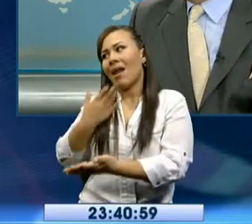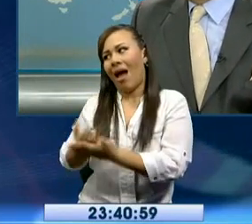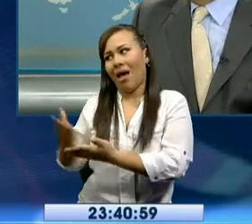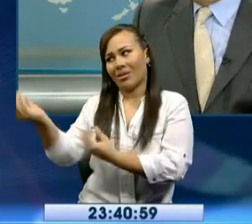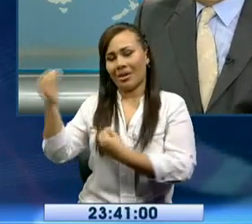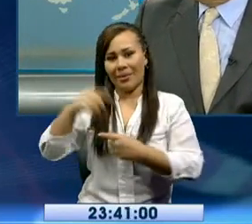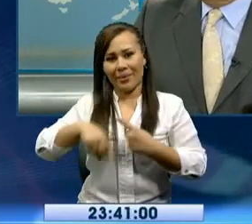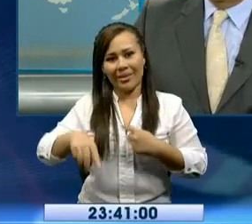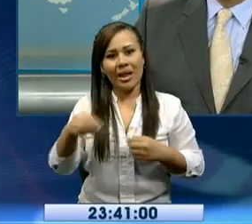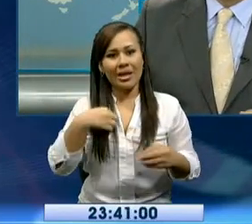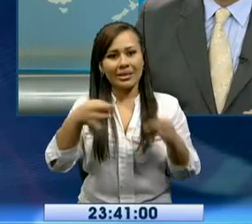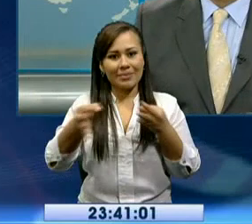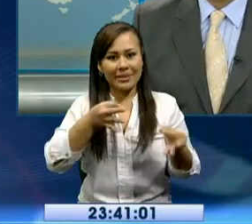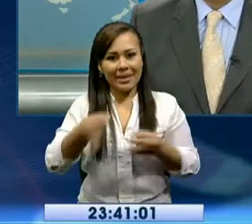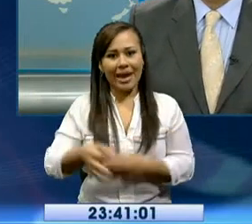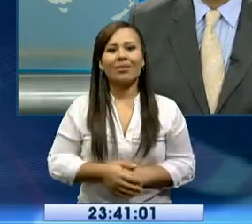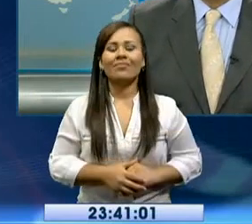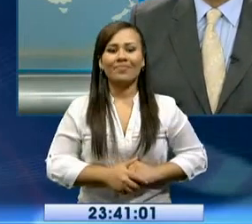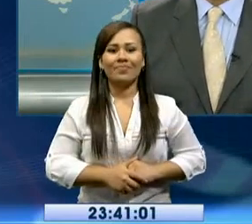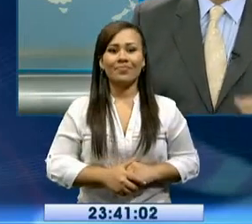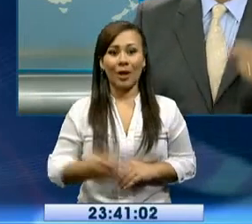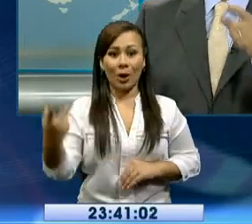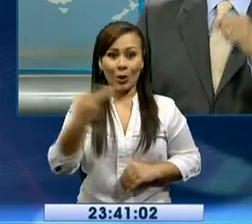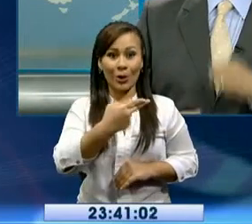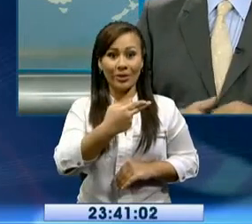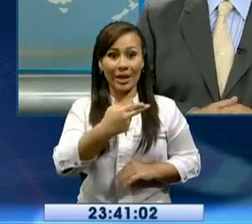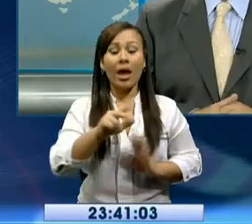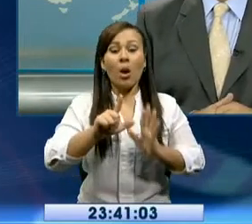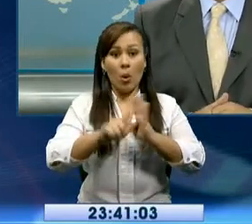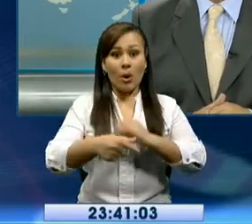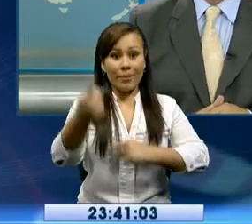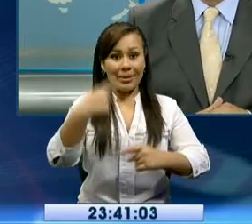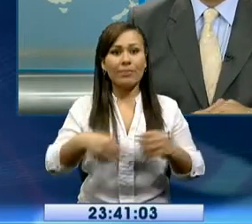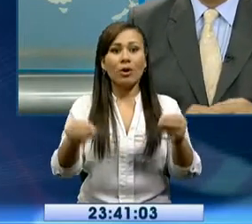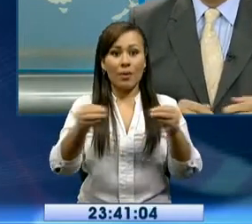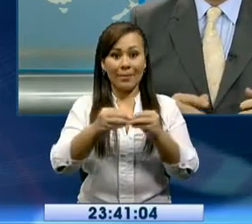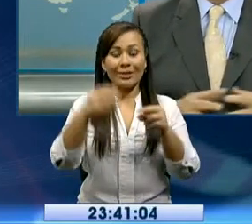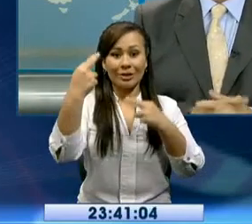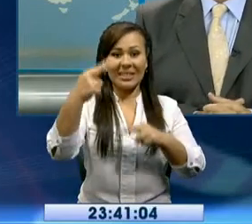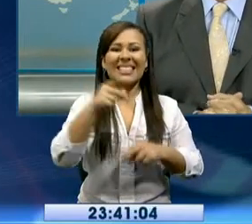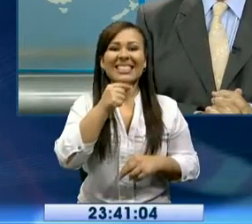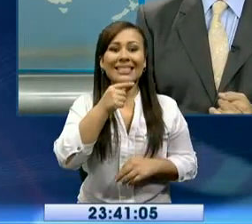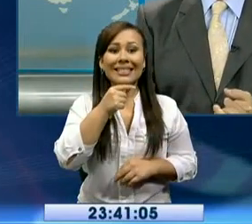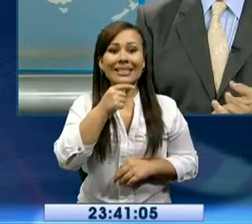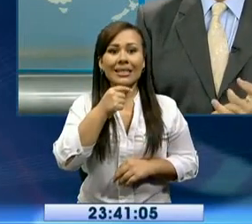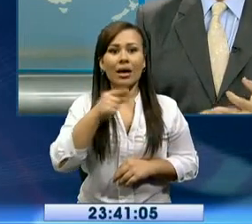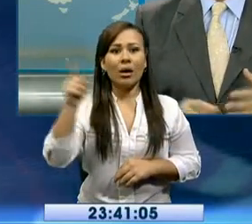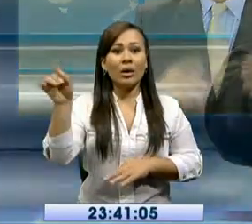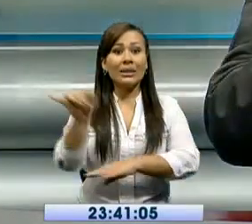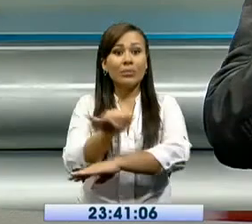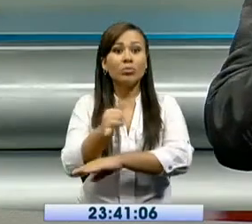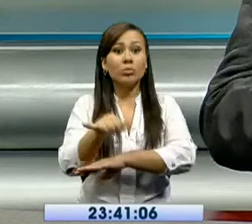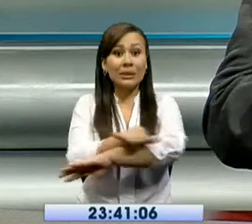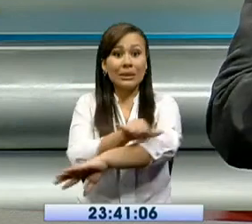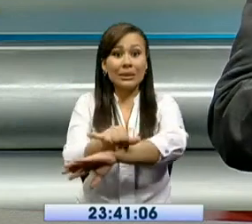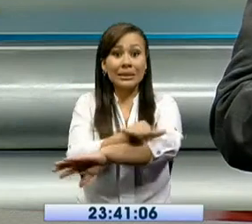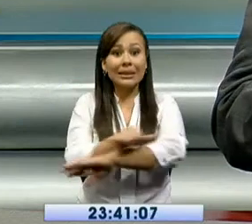venido. Muchas gracias a usted por el espacio. Vámonos a un corte, pero cuando regresemos vamos a tener un contacto con Nueva York para